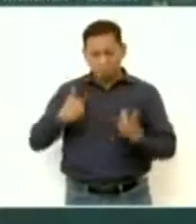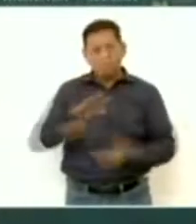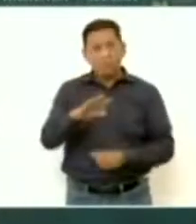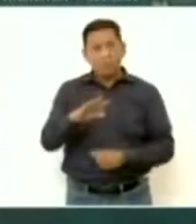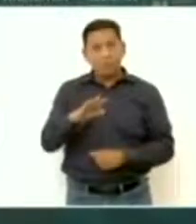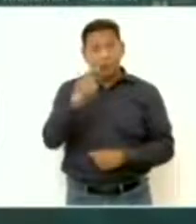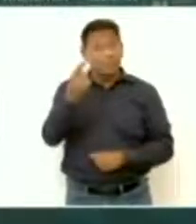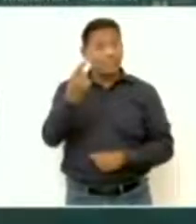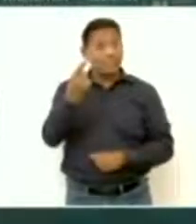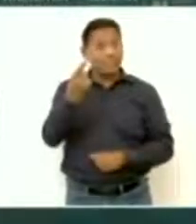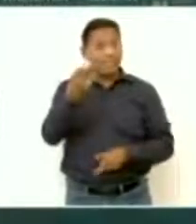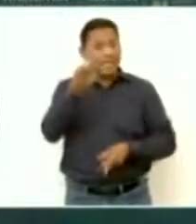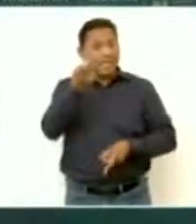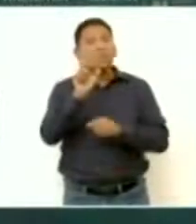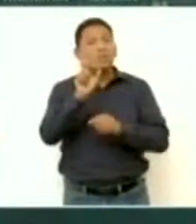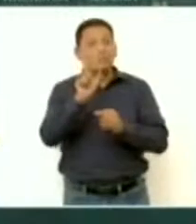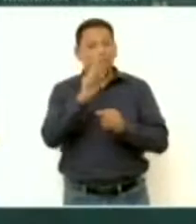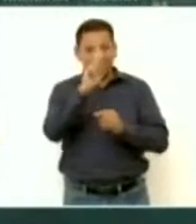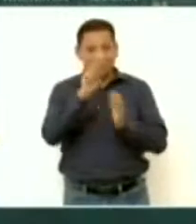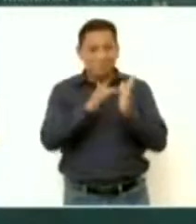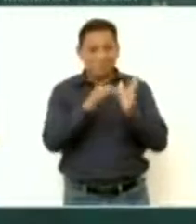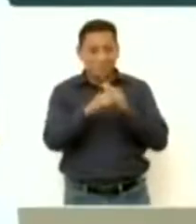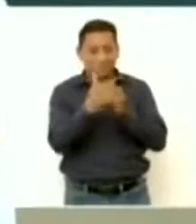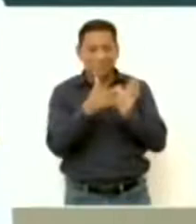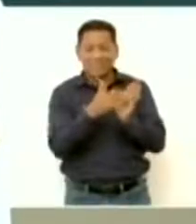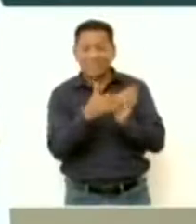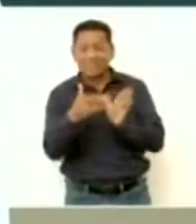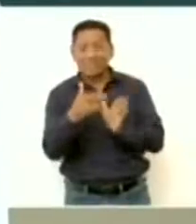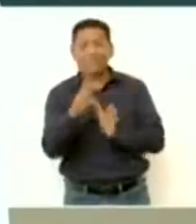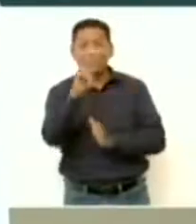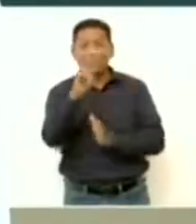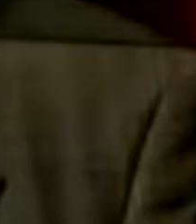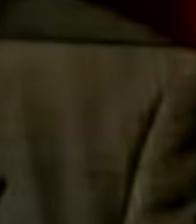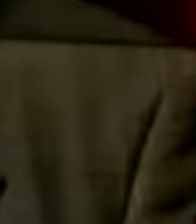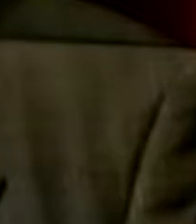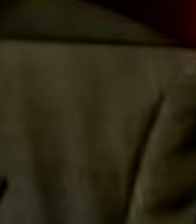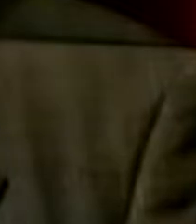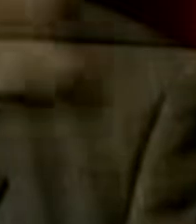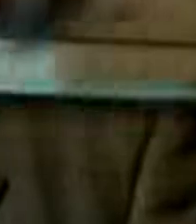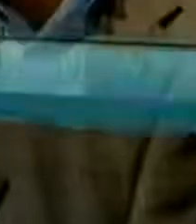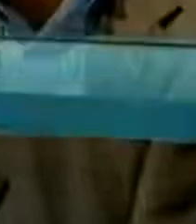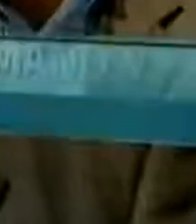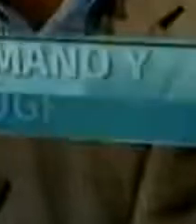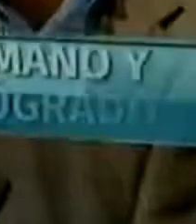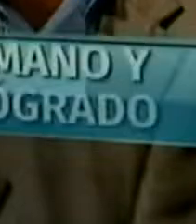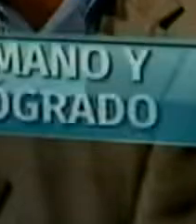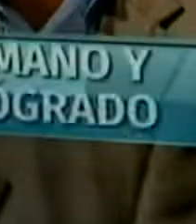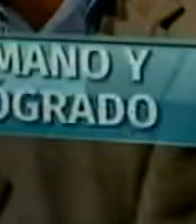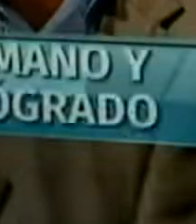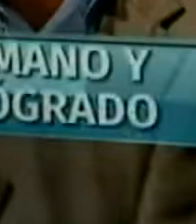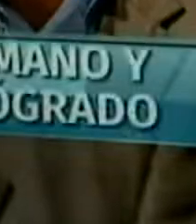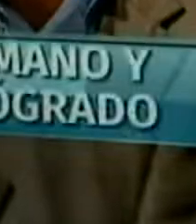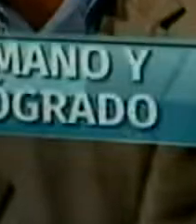es fácil el relevo de un dirigente. Y la tercera fue la vencida. La tercera fue la vencida, dice el ahora presidente.